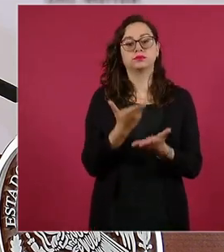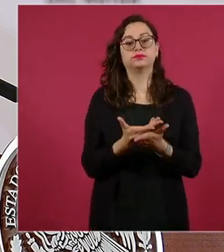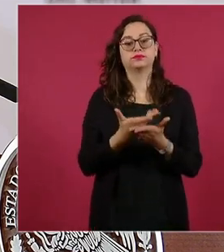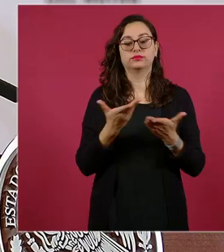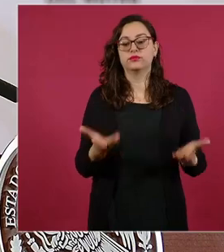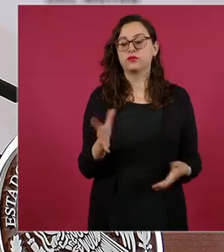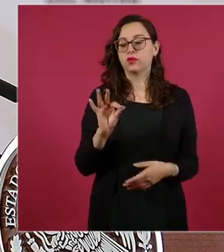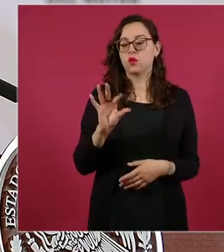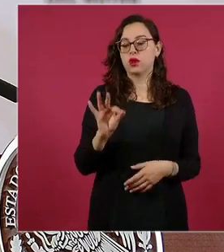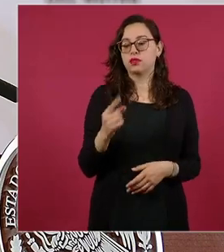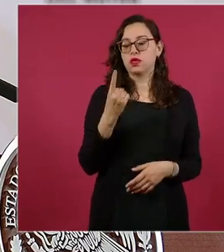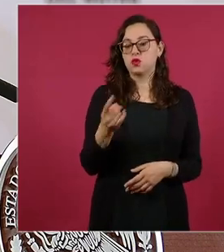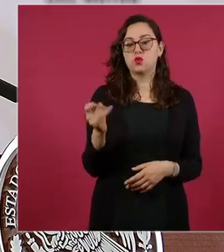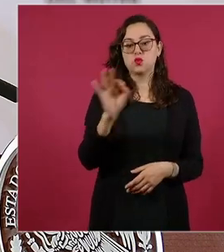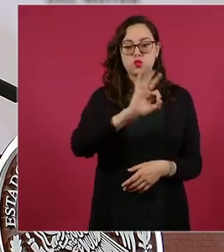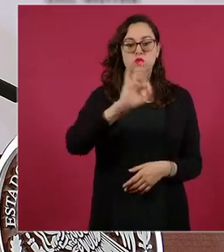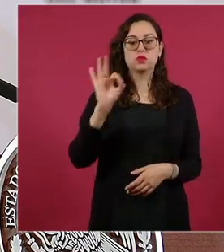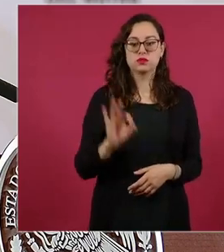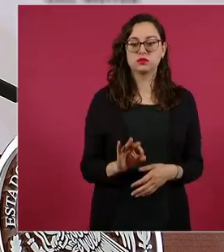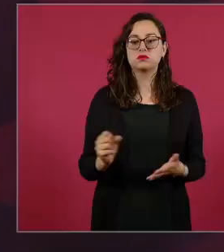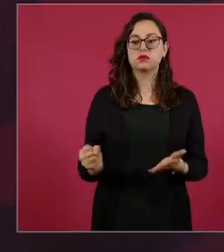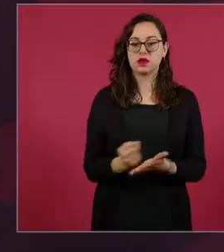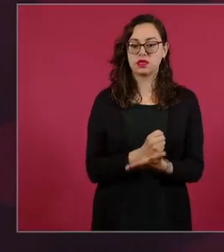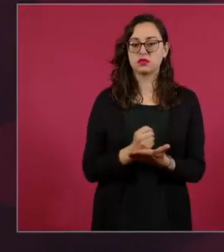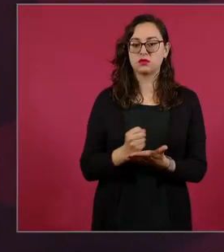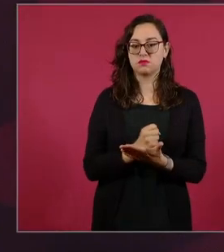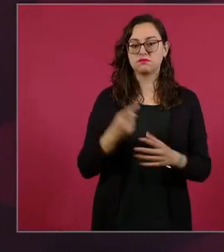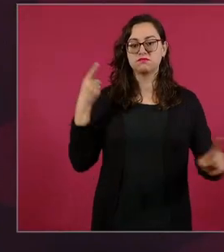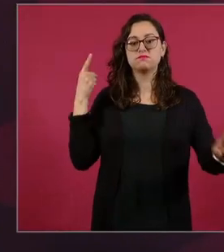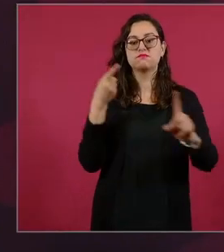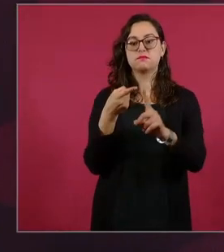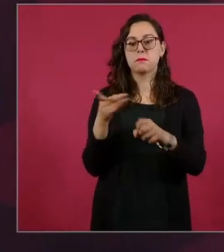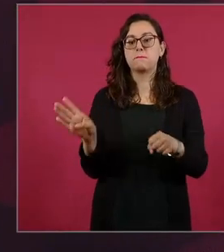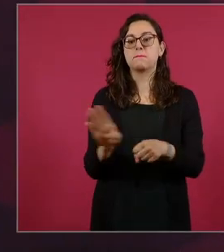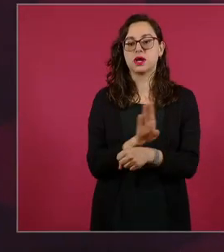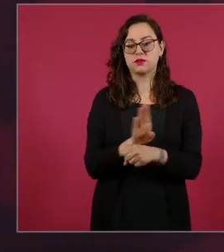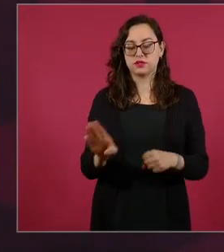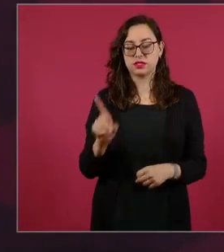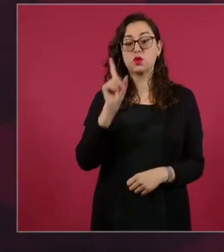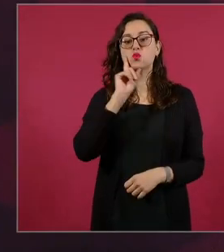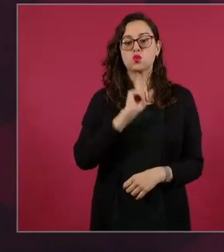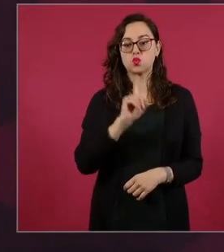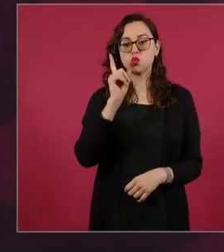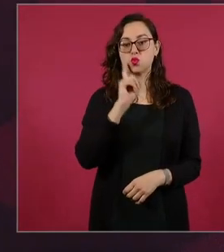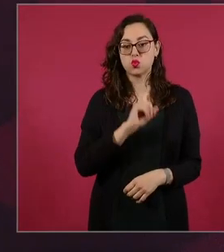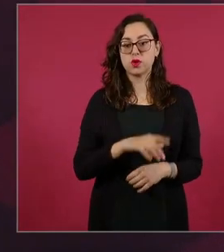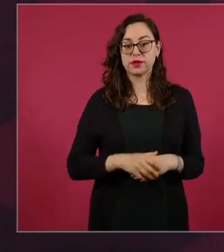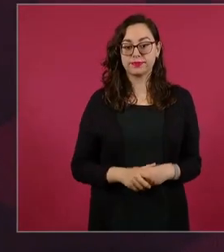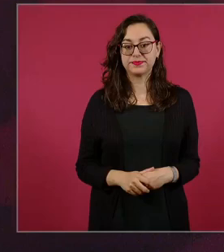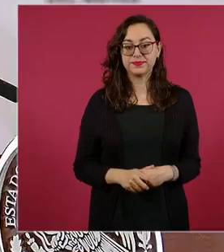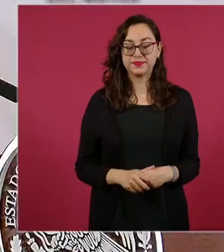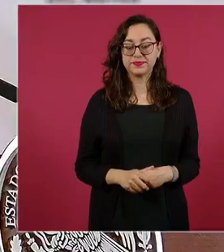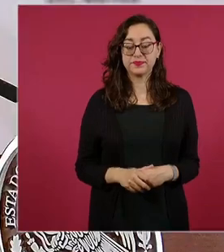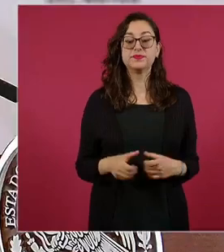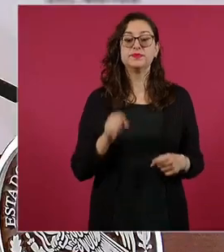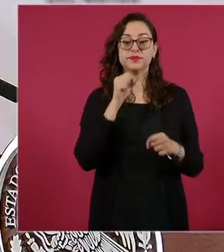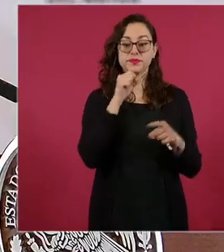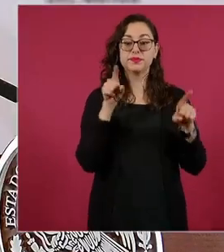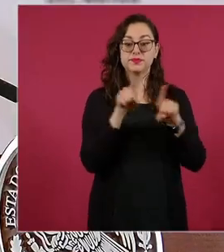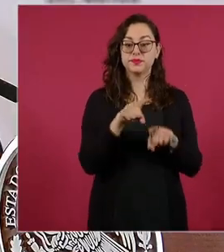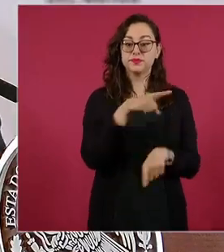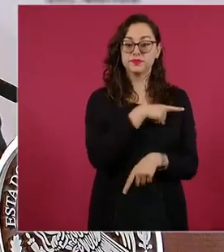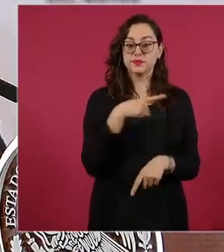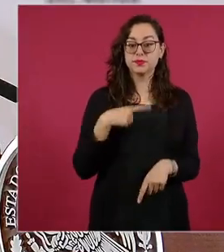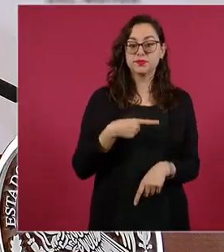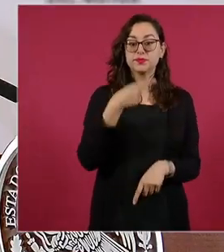mujeres y esto representa 10 por ciento más de lo que era al inicio de esta administración. Decirle también, presidente, que en esta